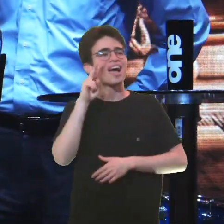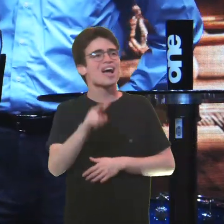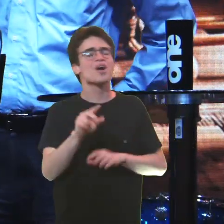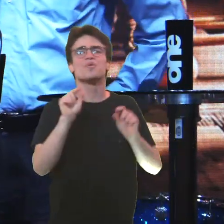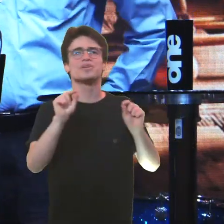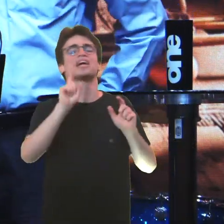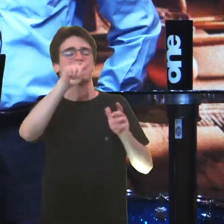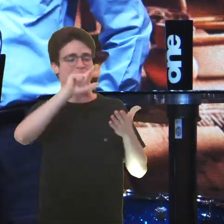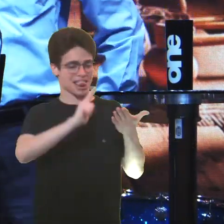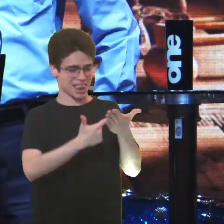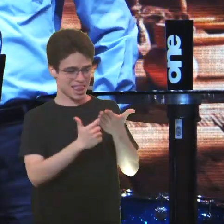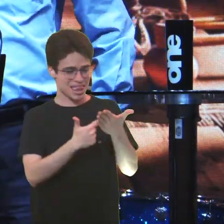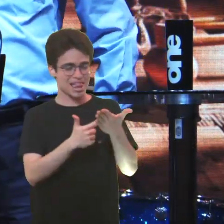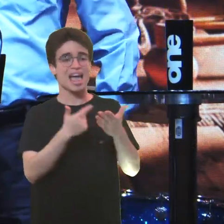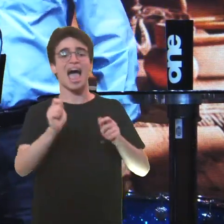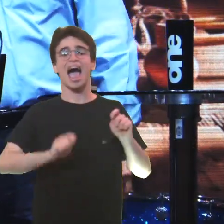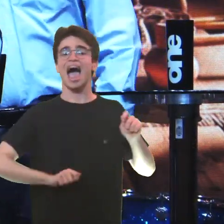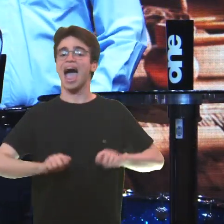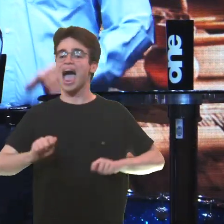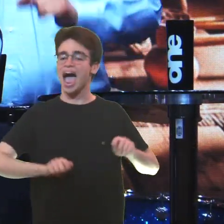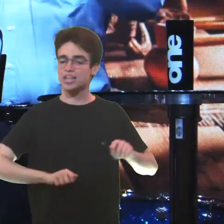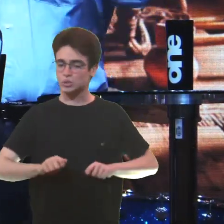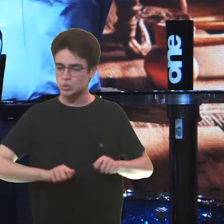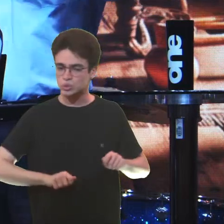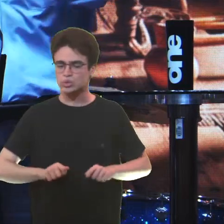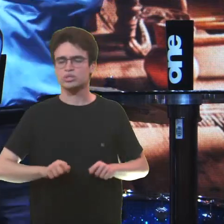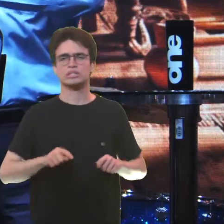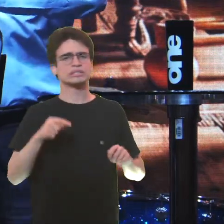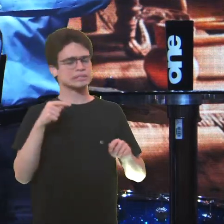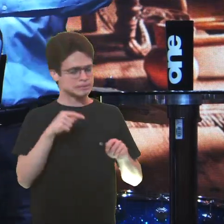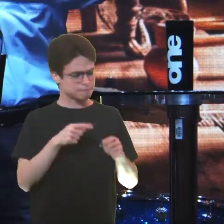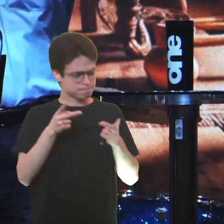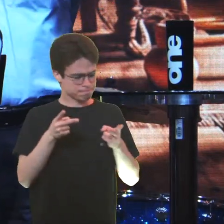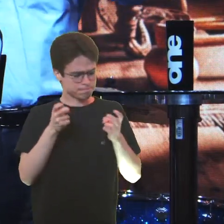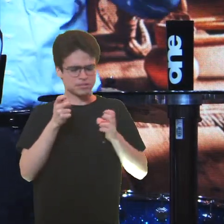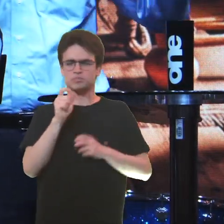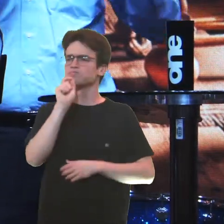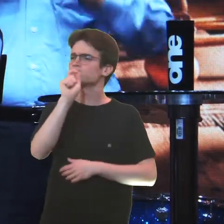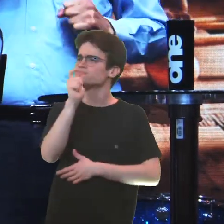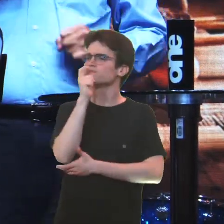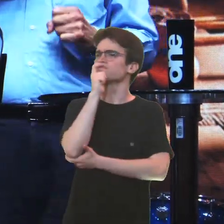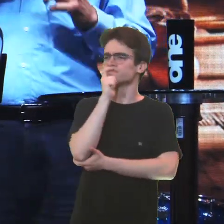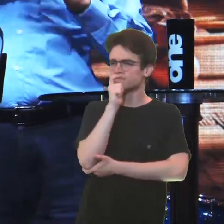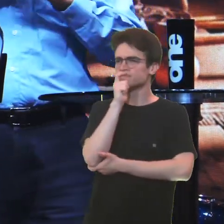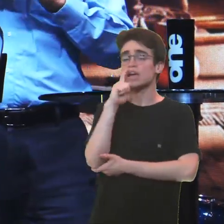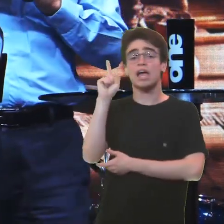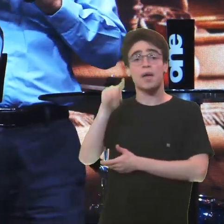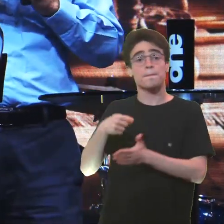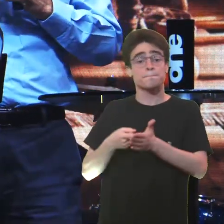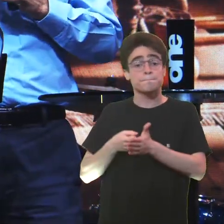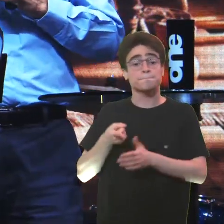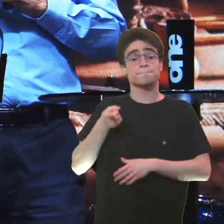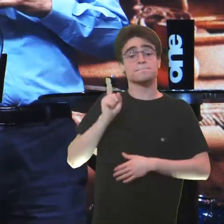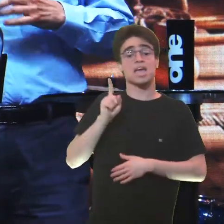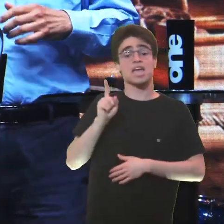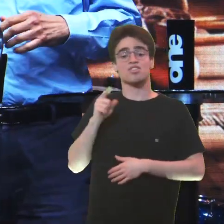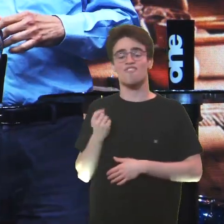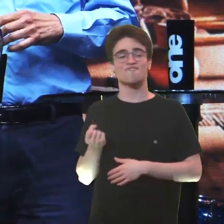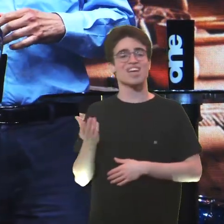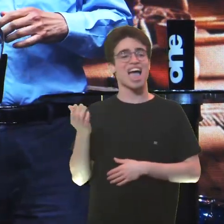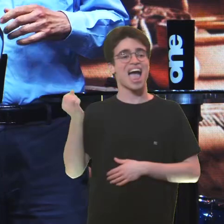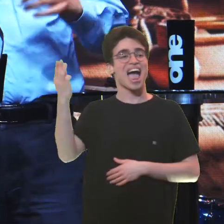Quando nós lemos o livro de Atos dos Apóstolos, encontramos que en el primer viaje misionero, encontramos que na primeira